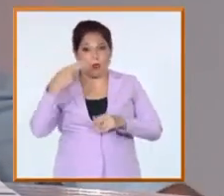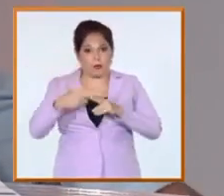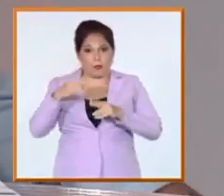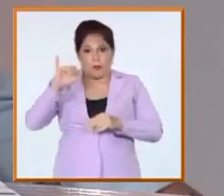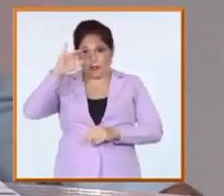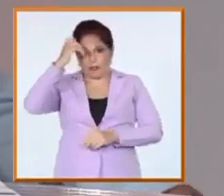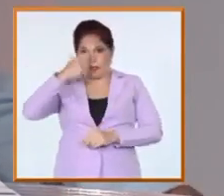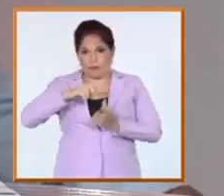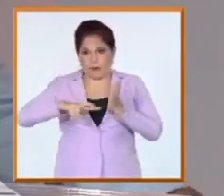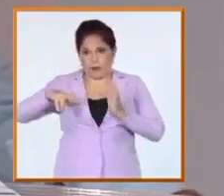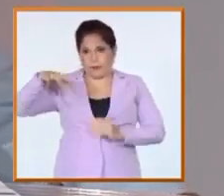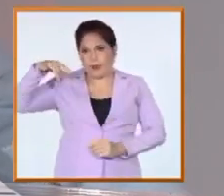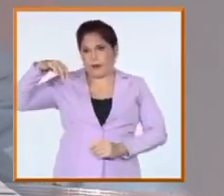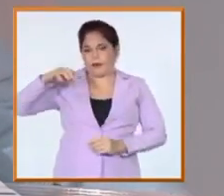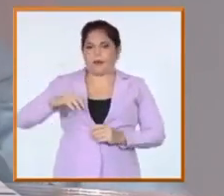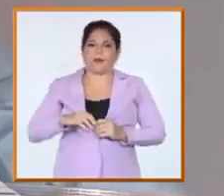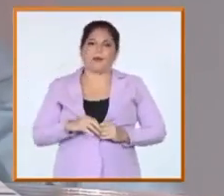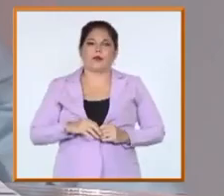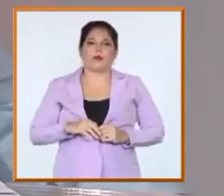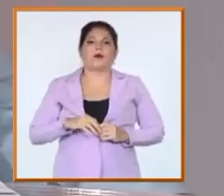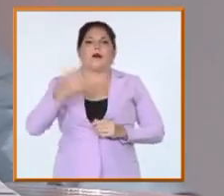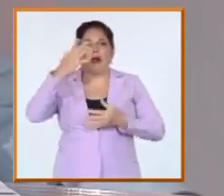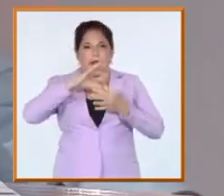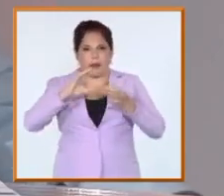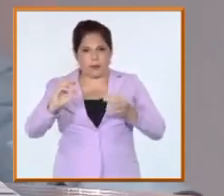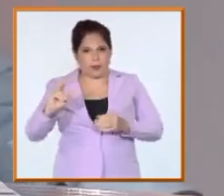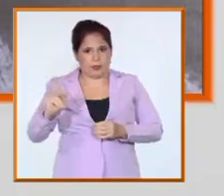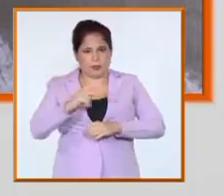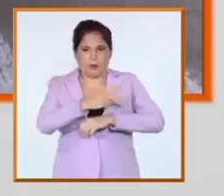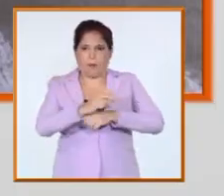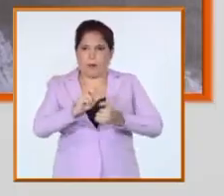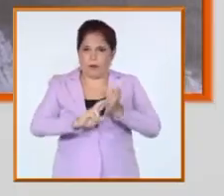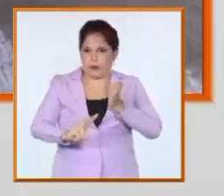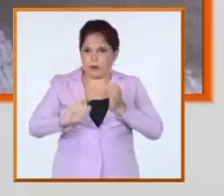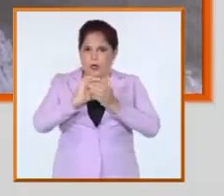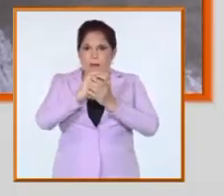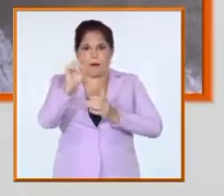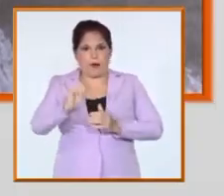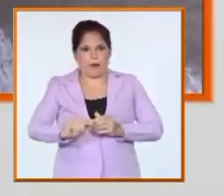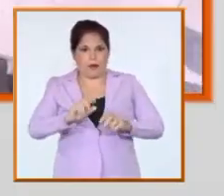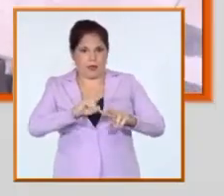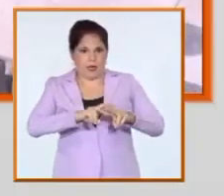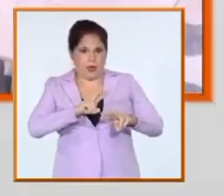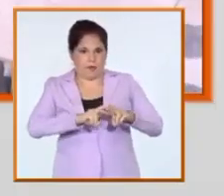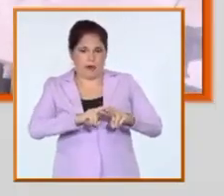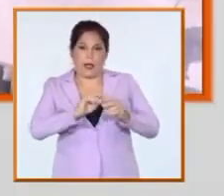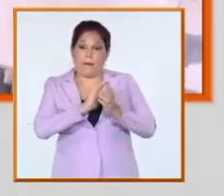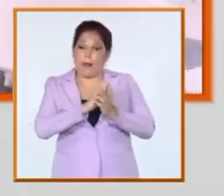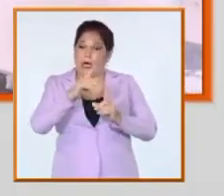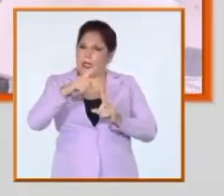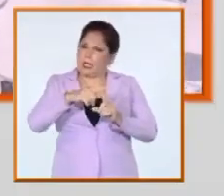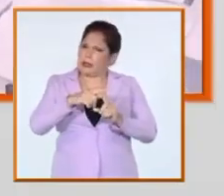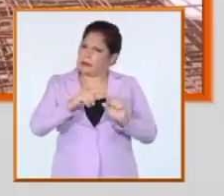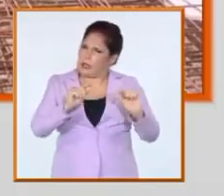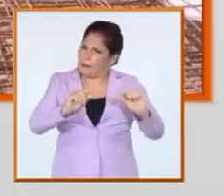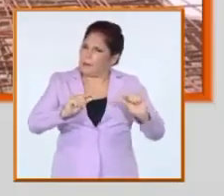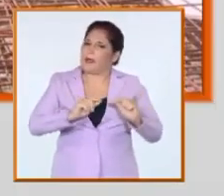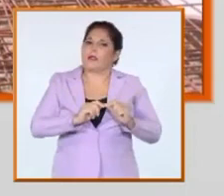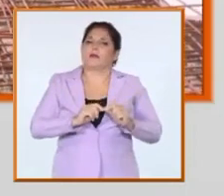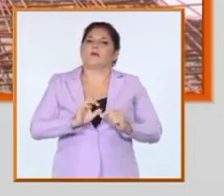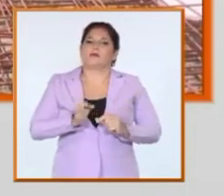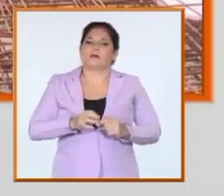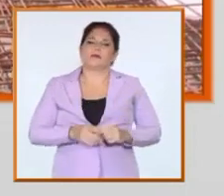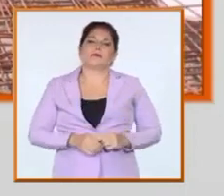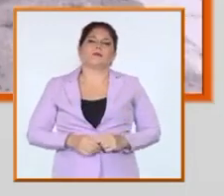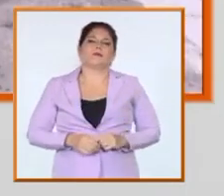opinar del río Artemisa mayabeque y la Habana y matanza un poquito pero hizo daño en